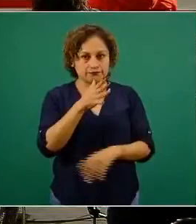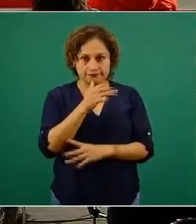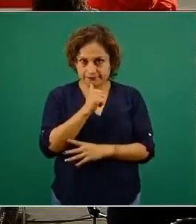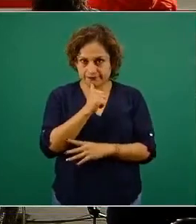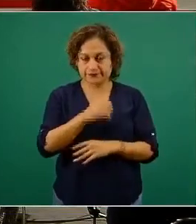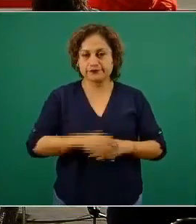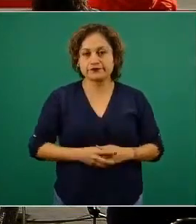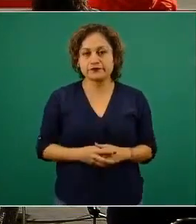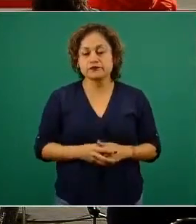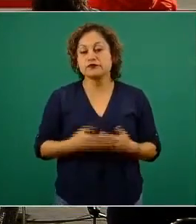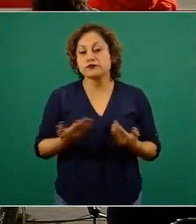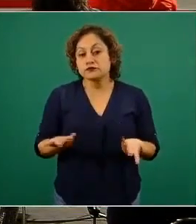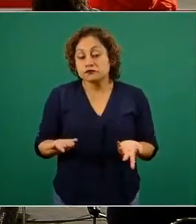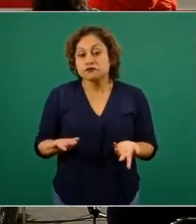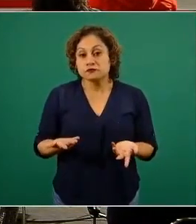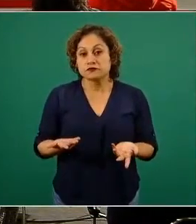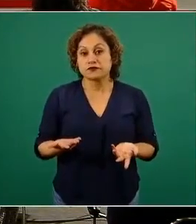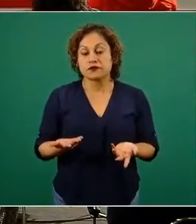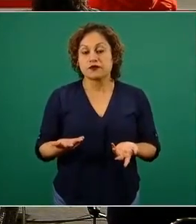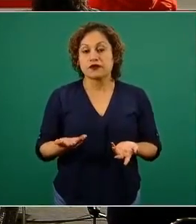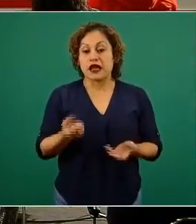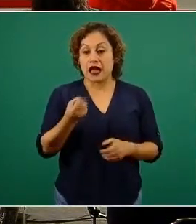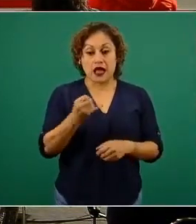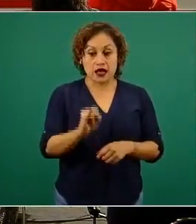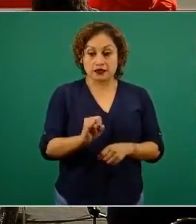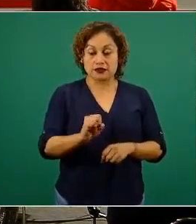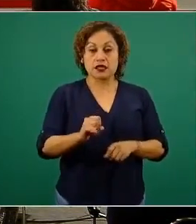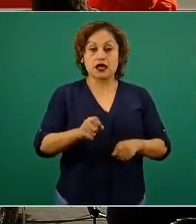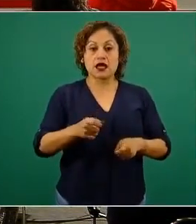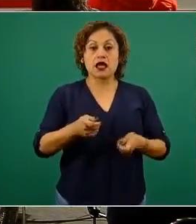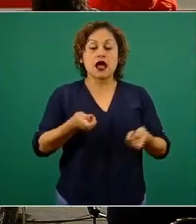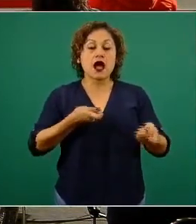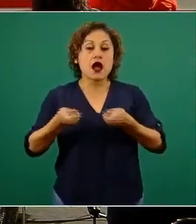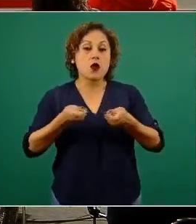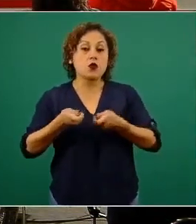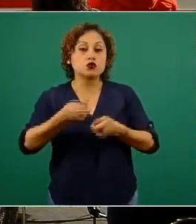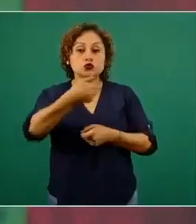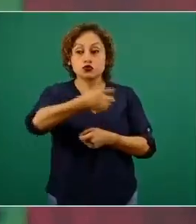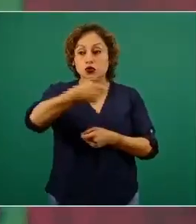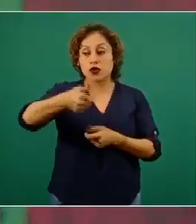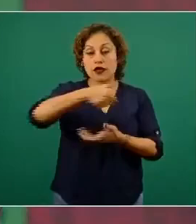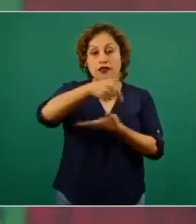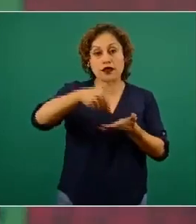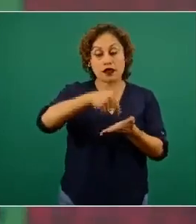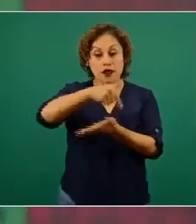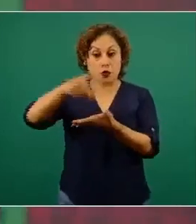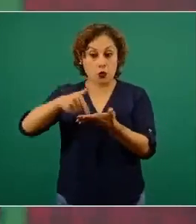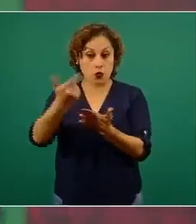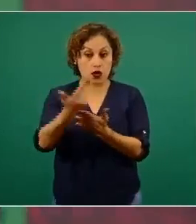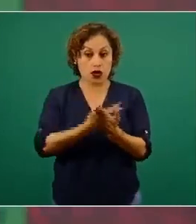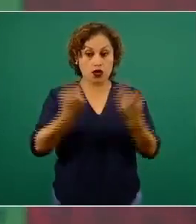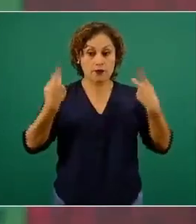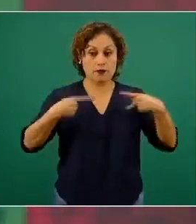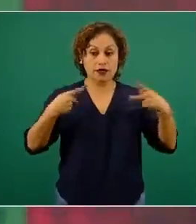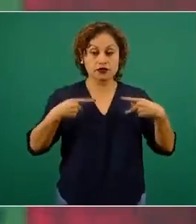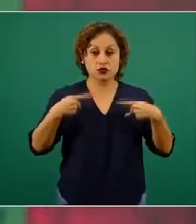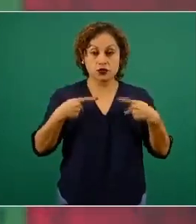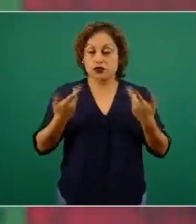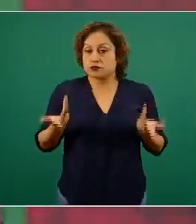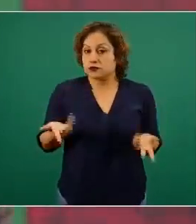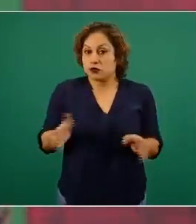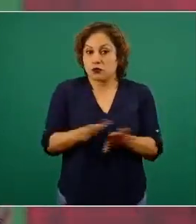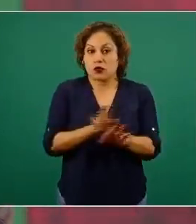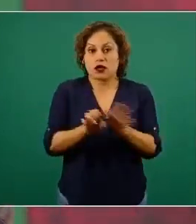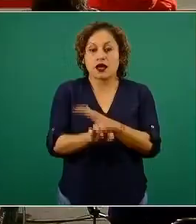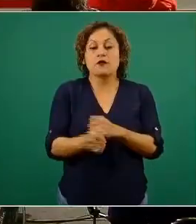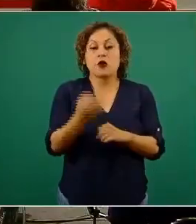representación proporcional que tiene cada institución de salud en la distribución del biológico para esta etapa 1 que